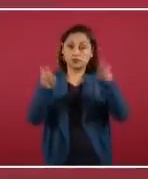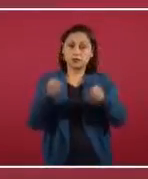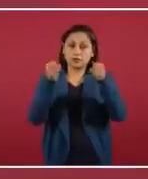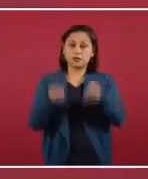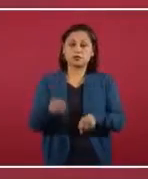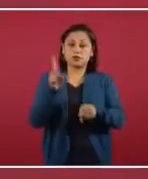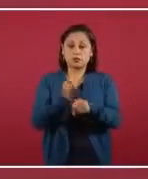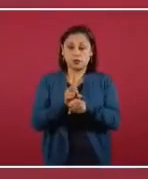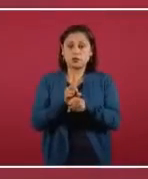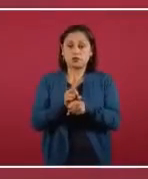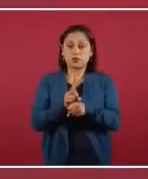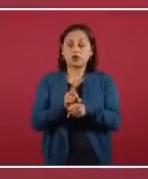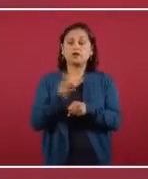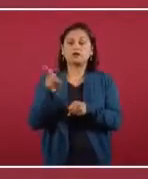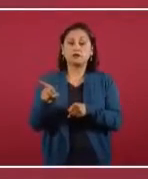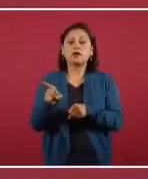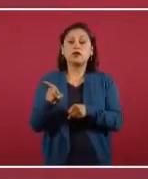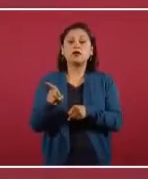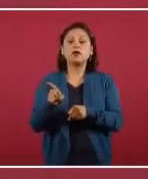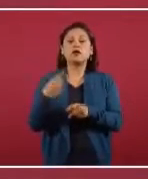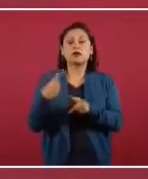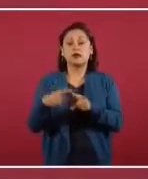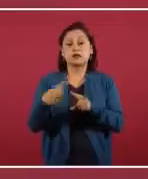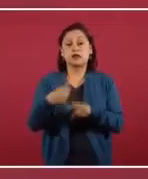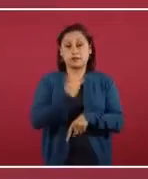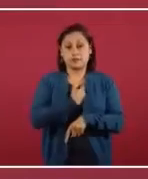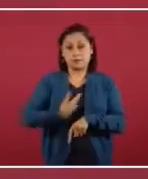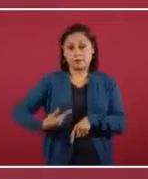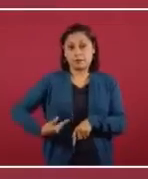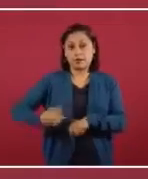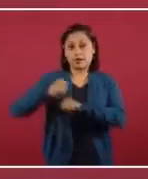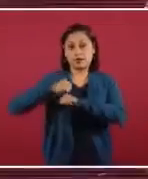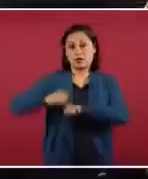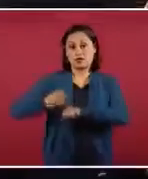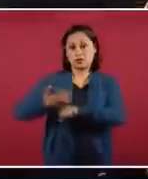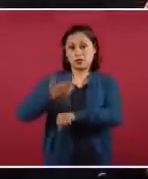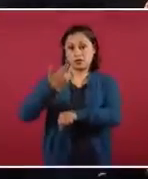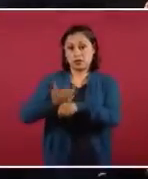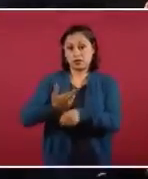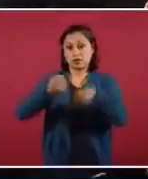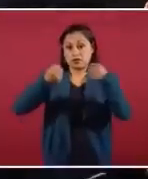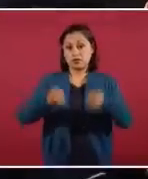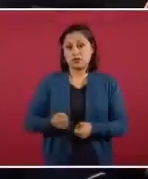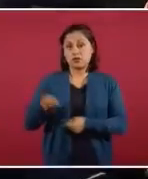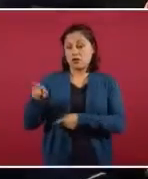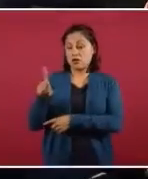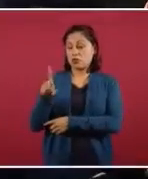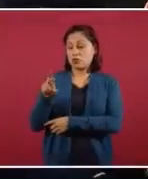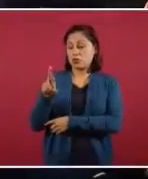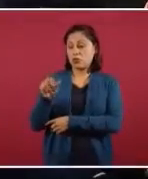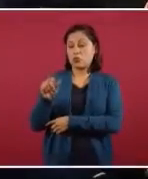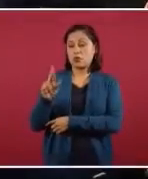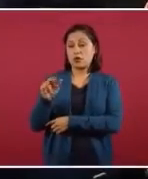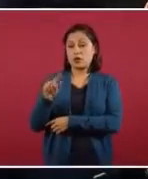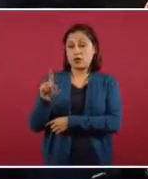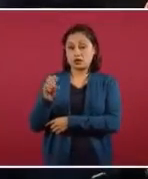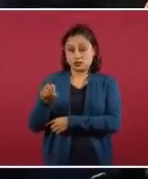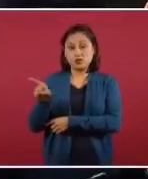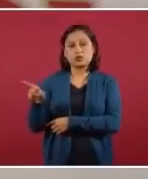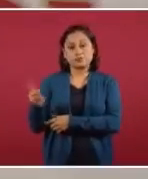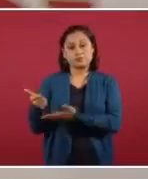armas, presidida esta reunión por parte de México por el secretario de Seguridad aquí presente, doctor Durazo.